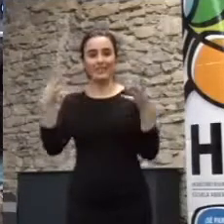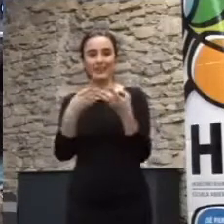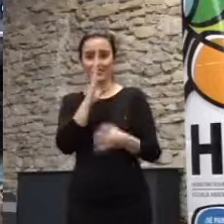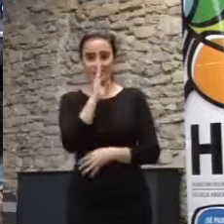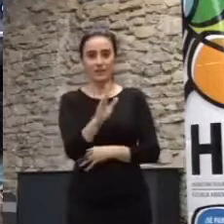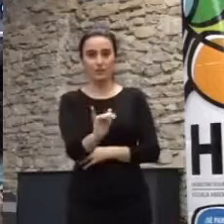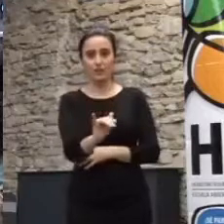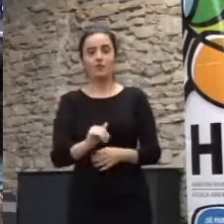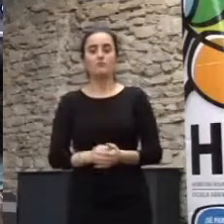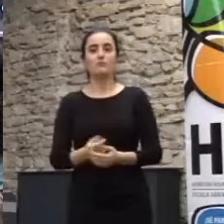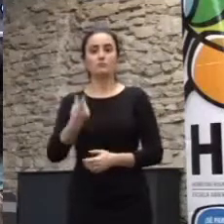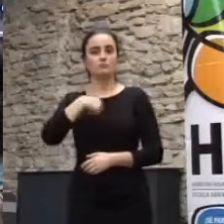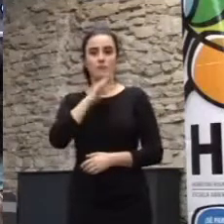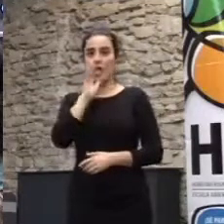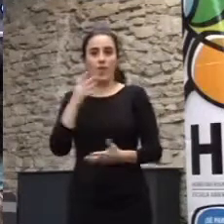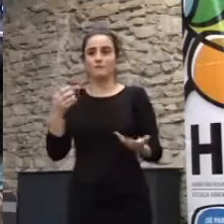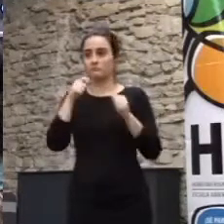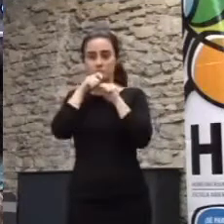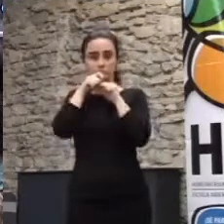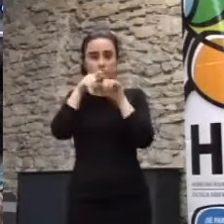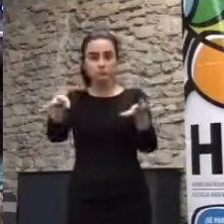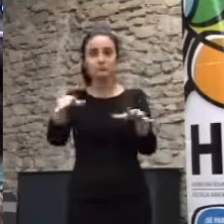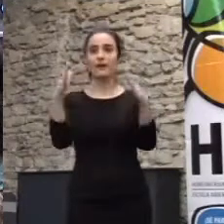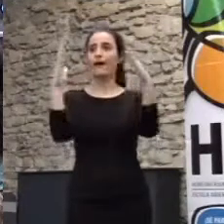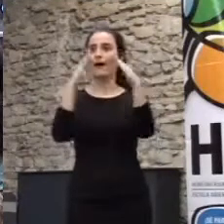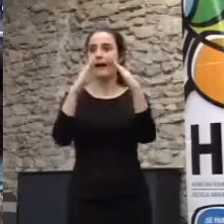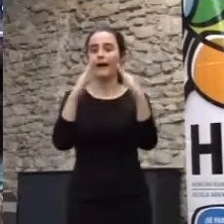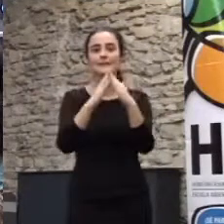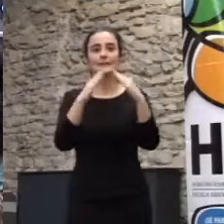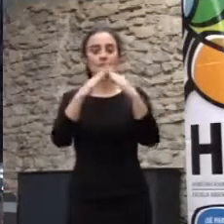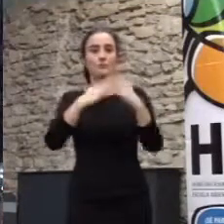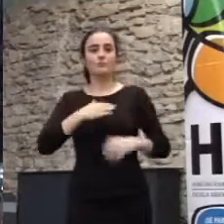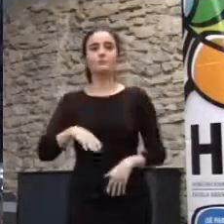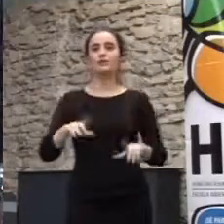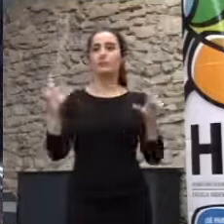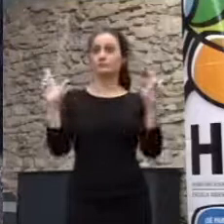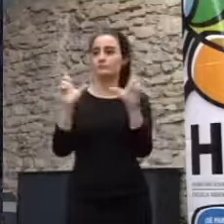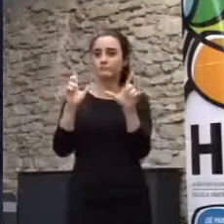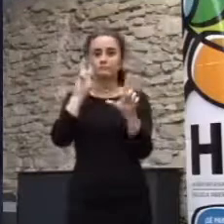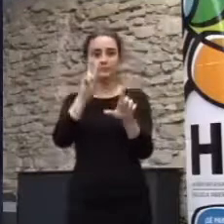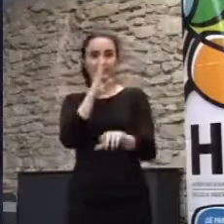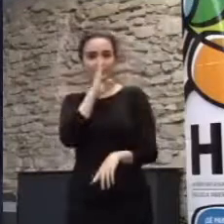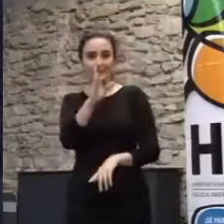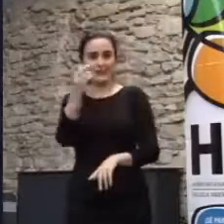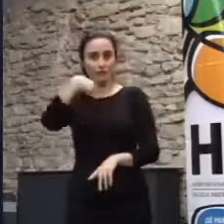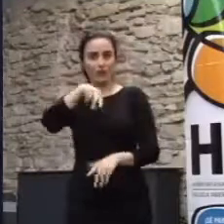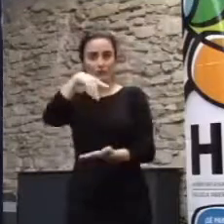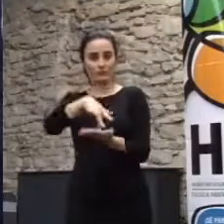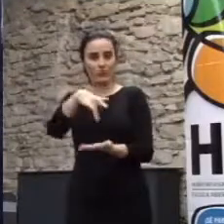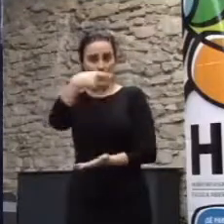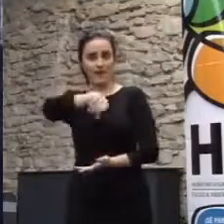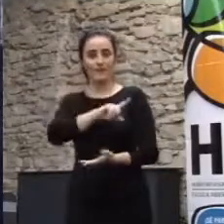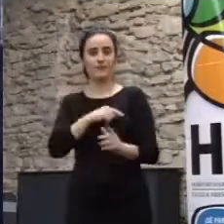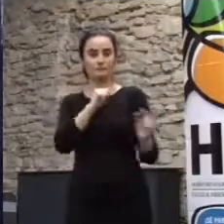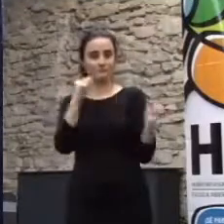directo. Estamos llegando a diferentes hogares, lugares donde nos están sintonizando y viendo en directo la mesa